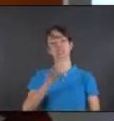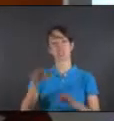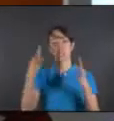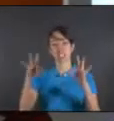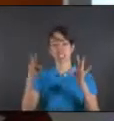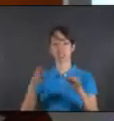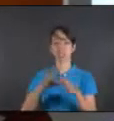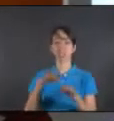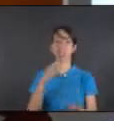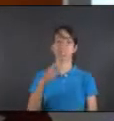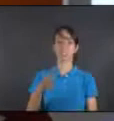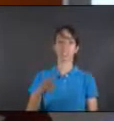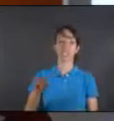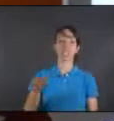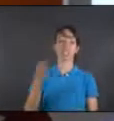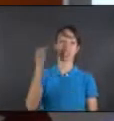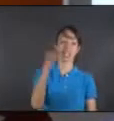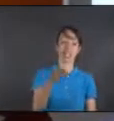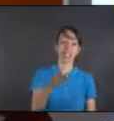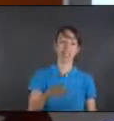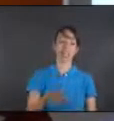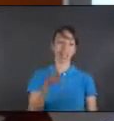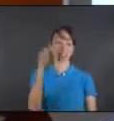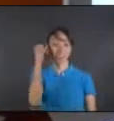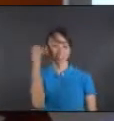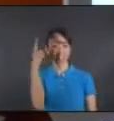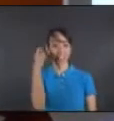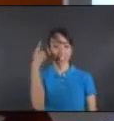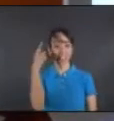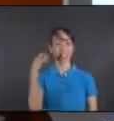tarde, pero el primer día